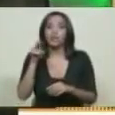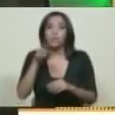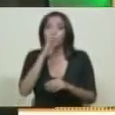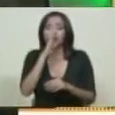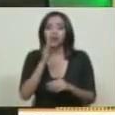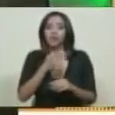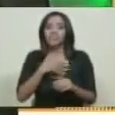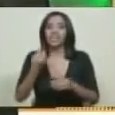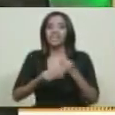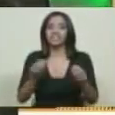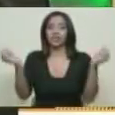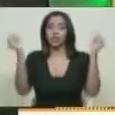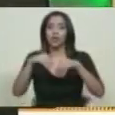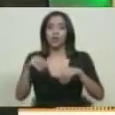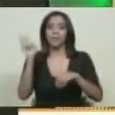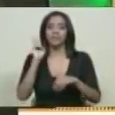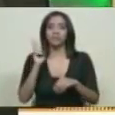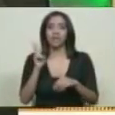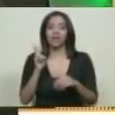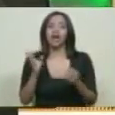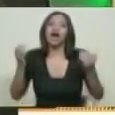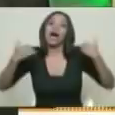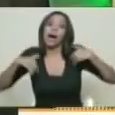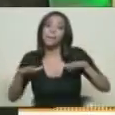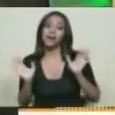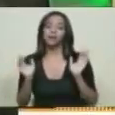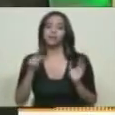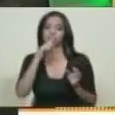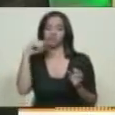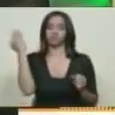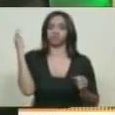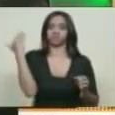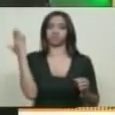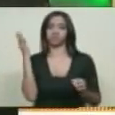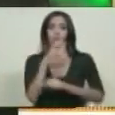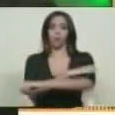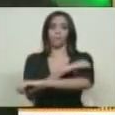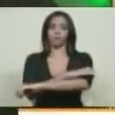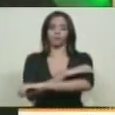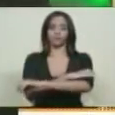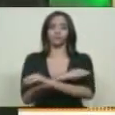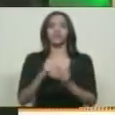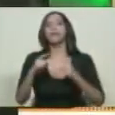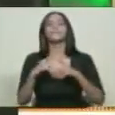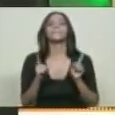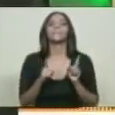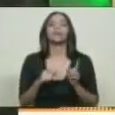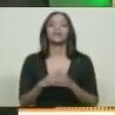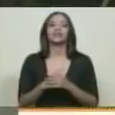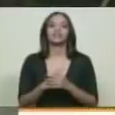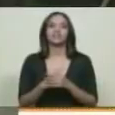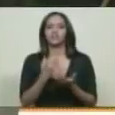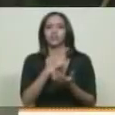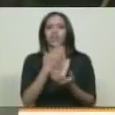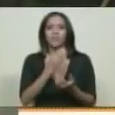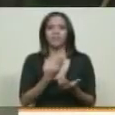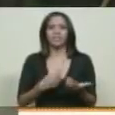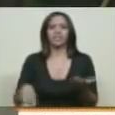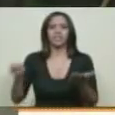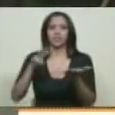negocios con empresas venezolanas, salvo que sean de los oligarcas de siempre. Claro, ¿no? De los grandes cacao. No le permiten ni renegociar la deuda. Con lo cual